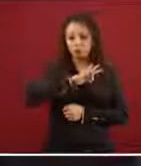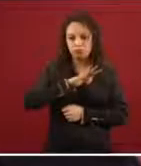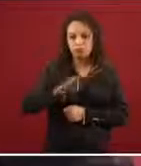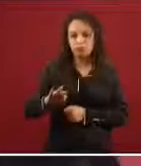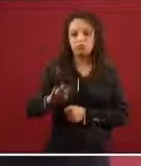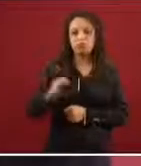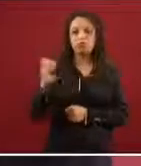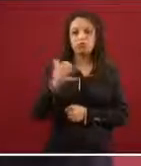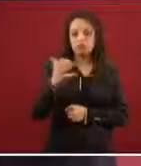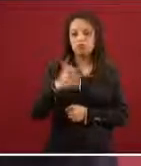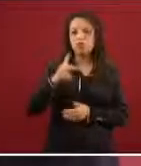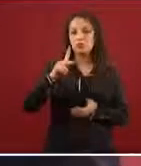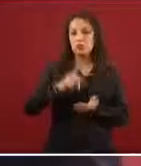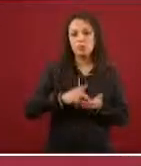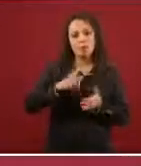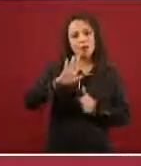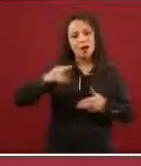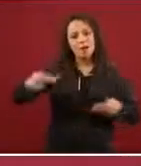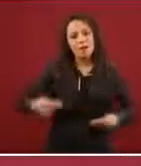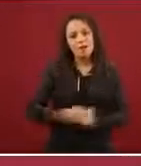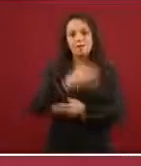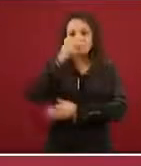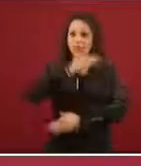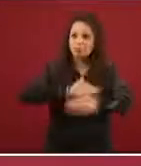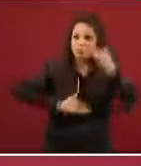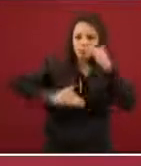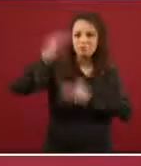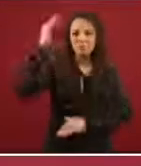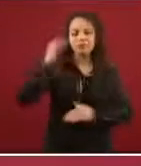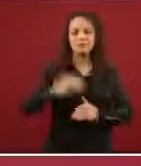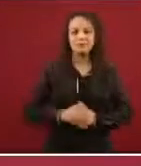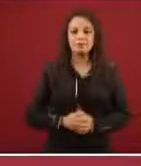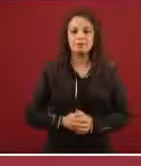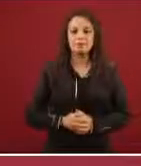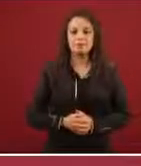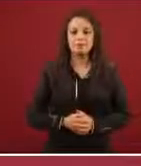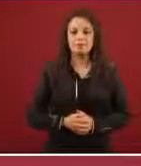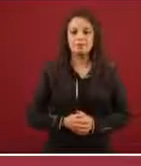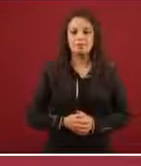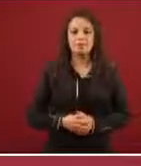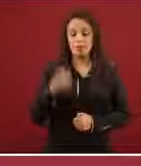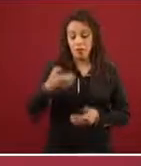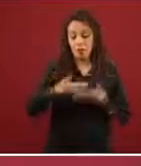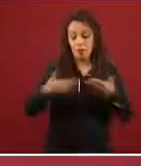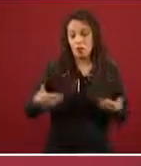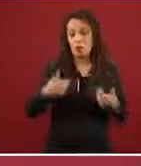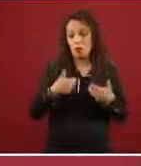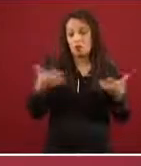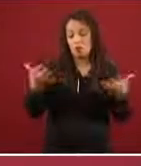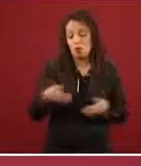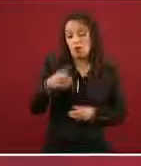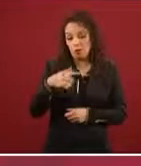a renacer. ¿Qué es lo que estamos haciendo? Entonces,